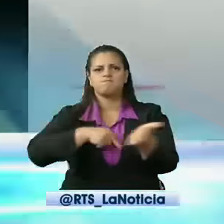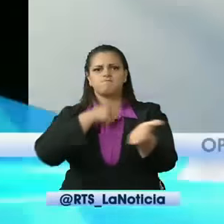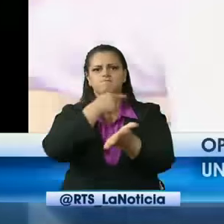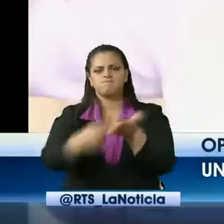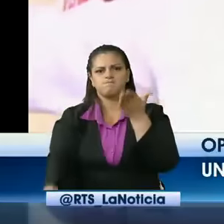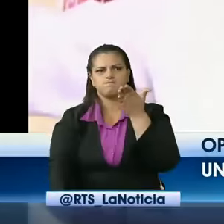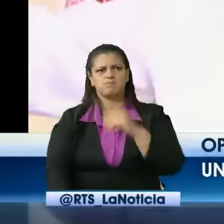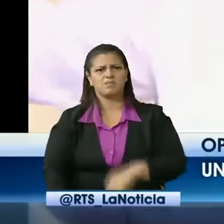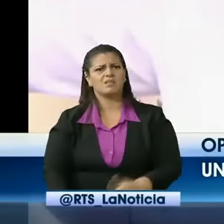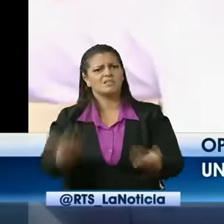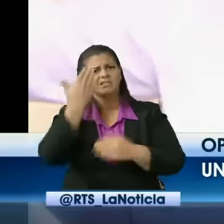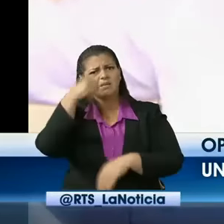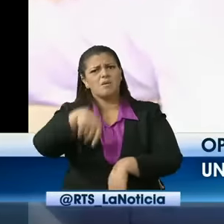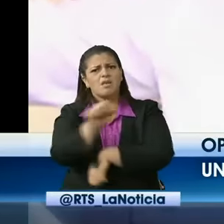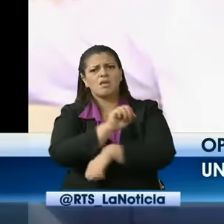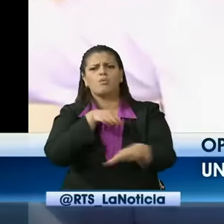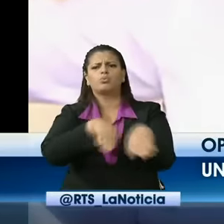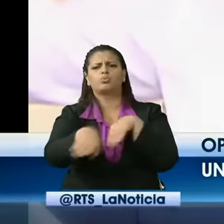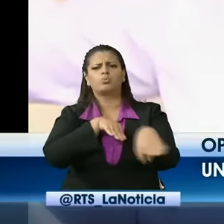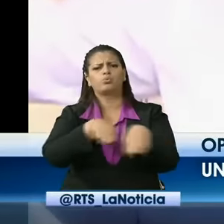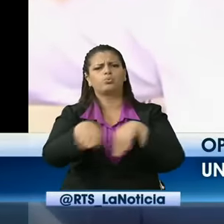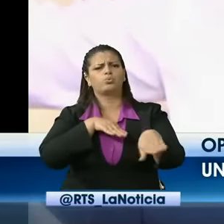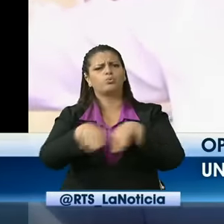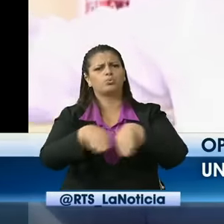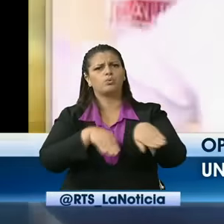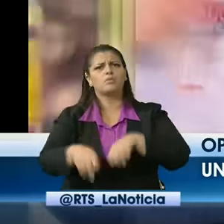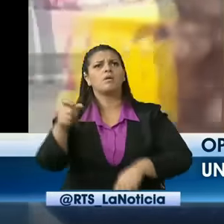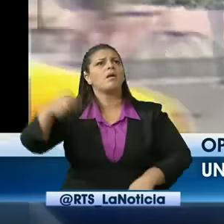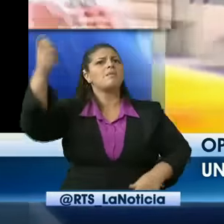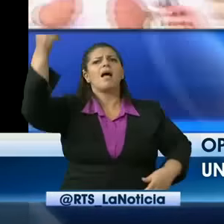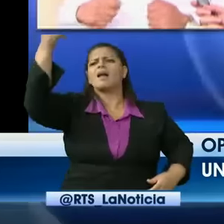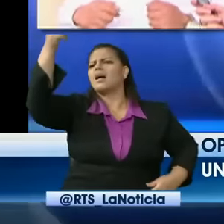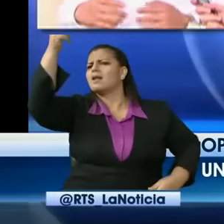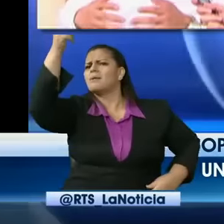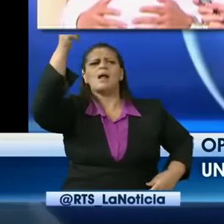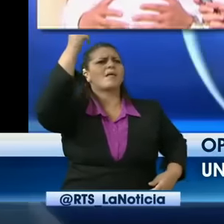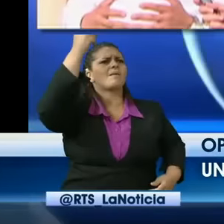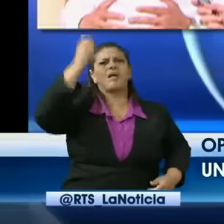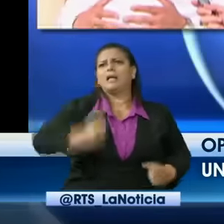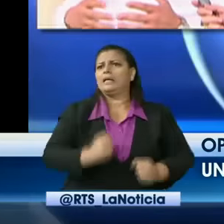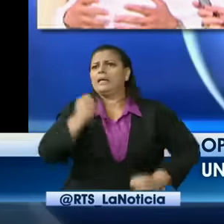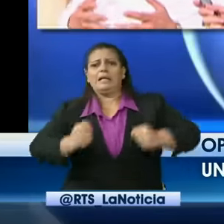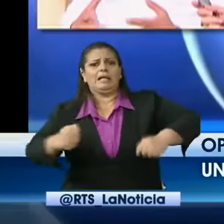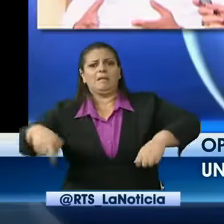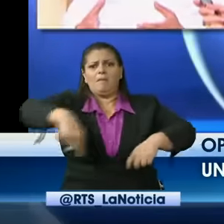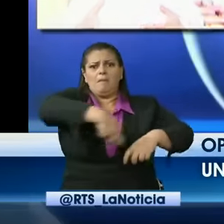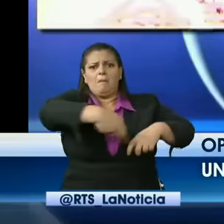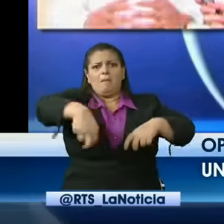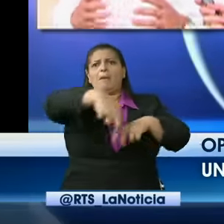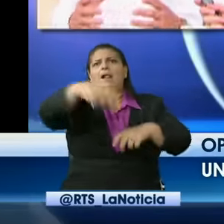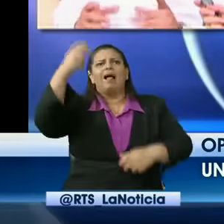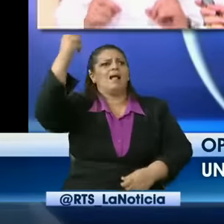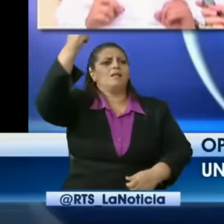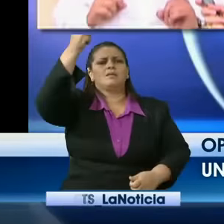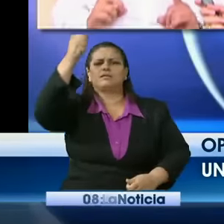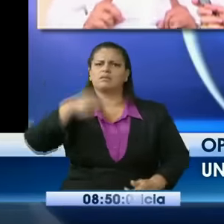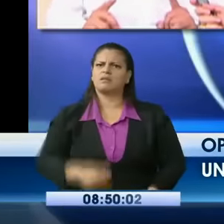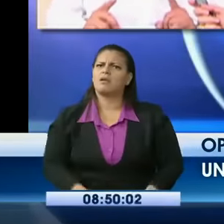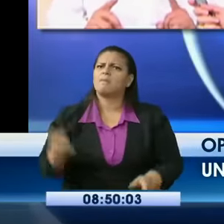ponen en la mitad de la calle, ha habido accidentes y hasta muertos, porque corren en medio de los carros a vender su producto, a realizar el